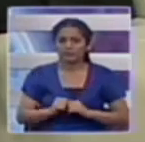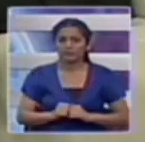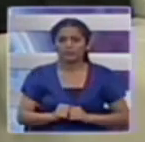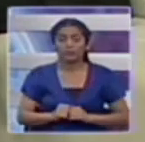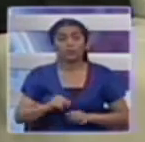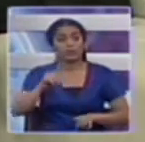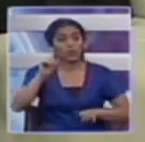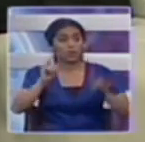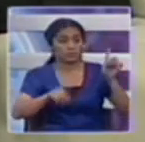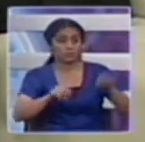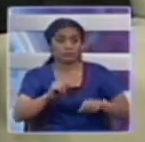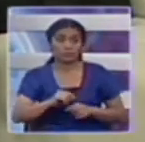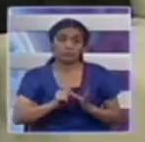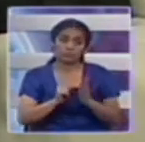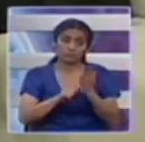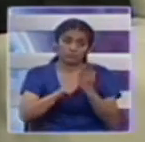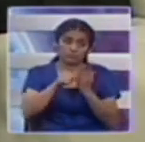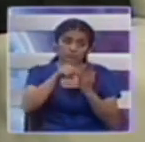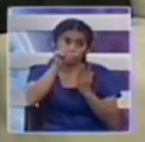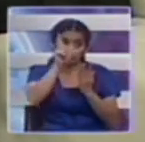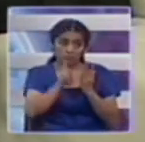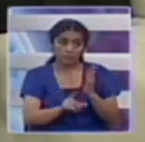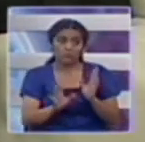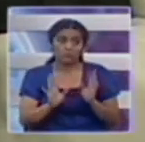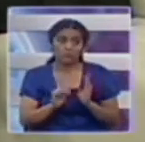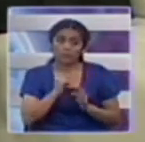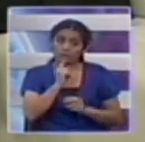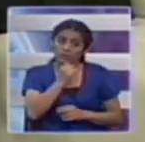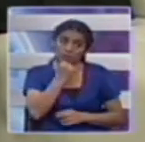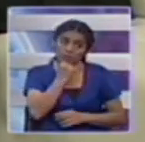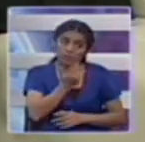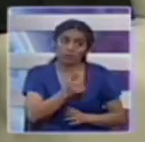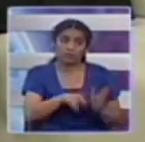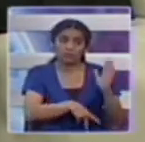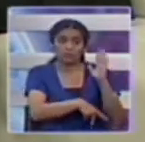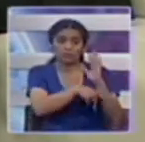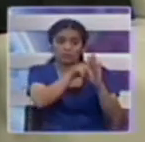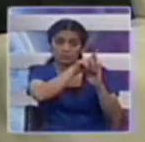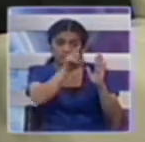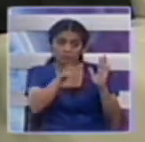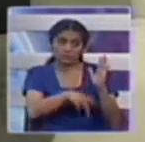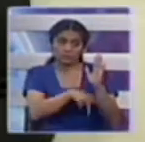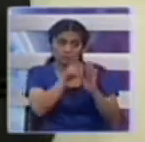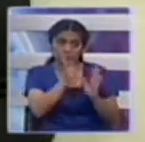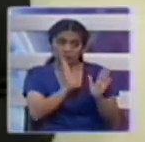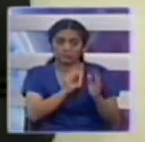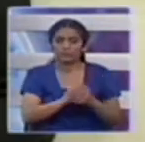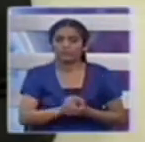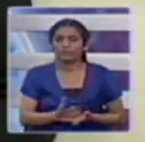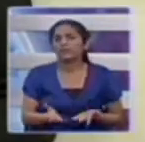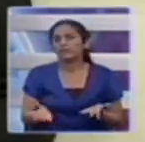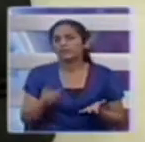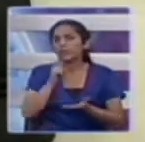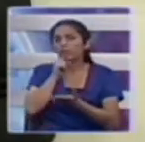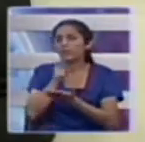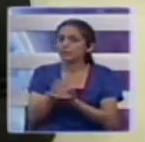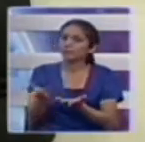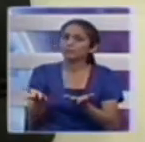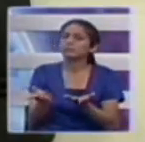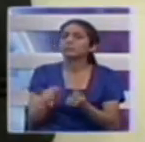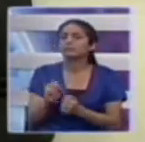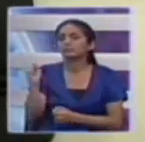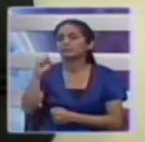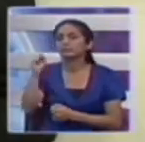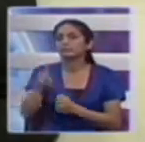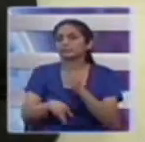ministros y funcionarios que han sido cuestionados, y ahí está el caso Petroecuador. Así es, este caso que tiene que llegar hasta las últimas consecuencias, Fernando, pero que